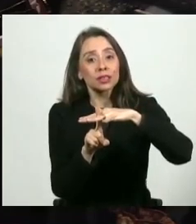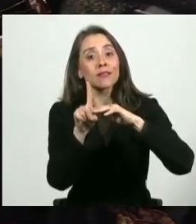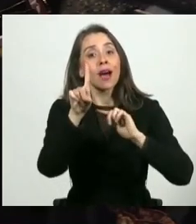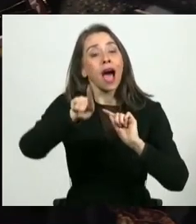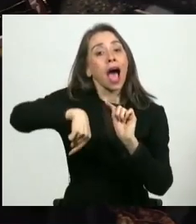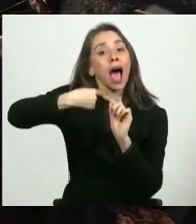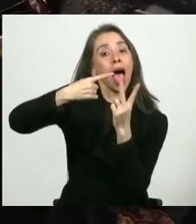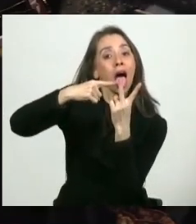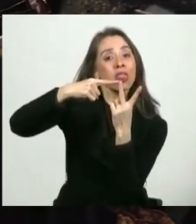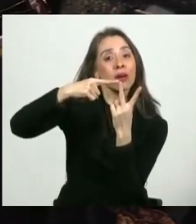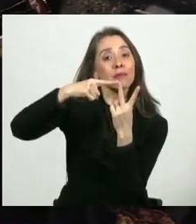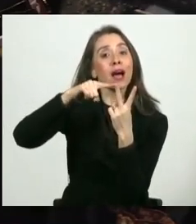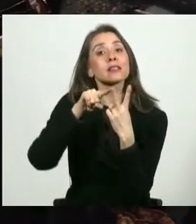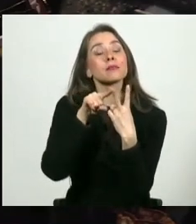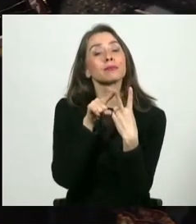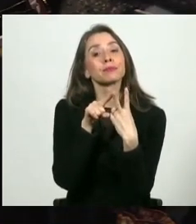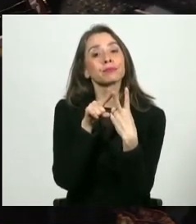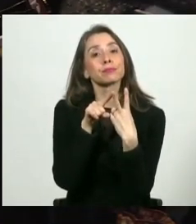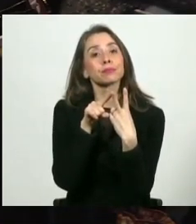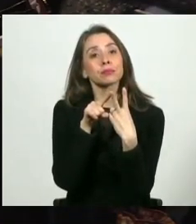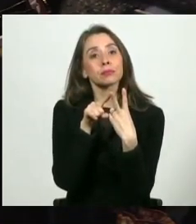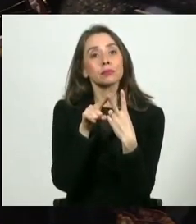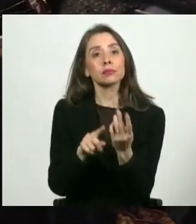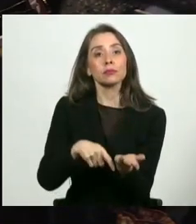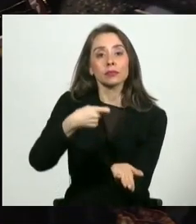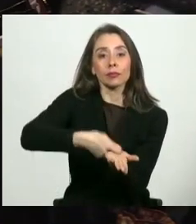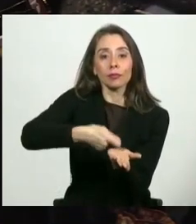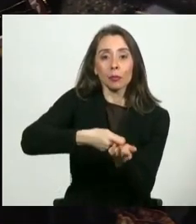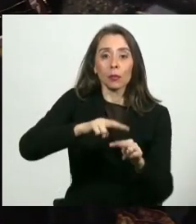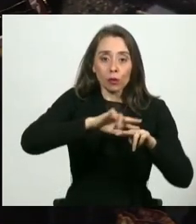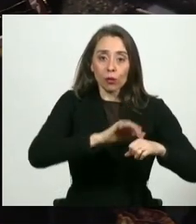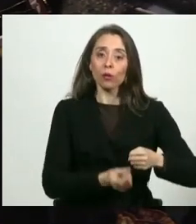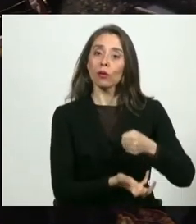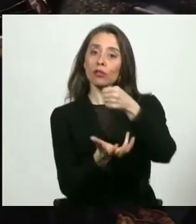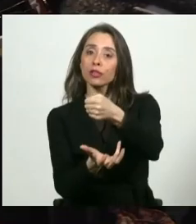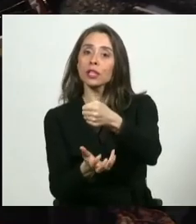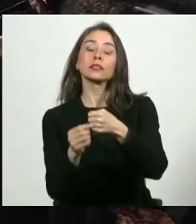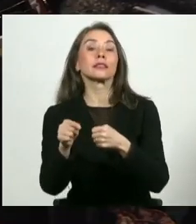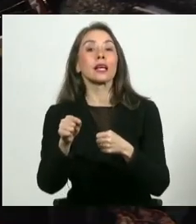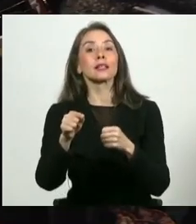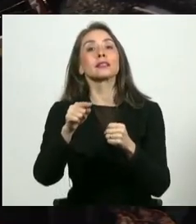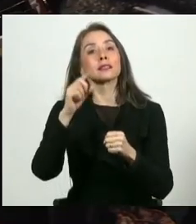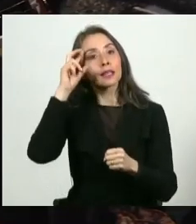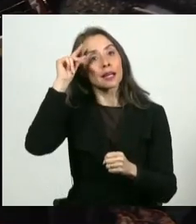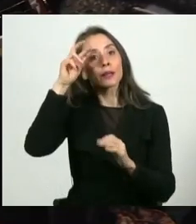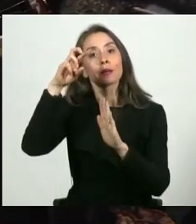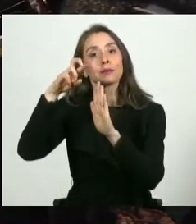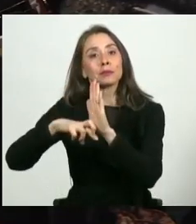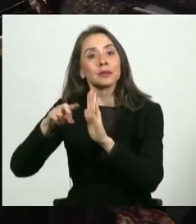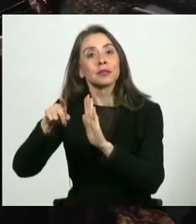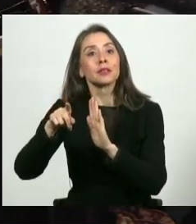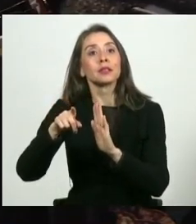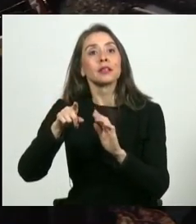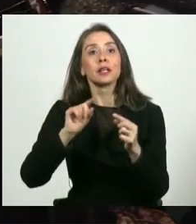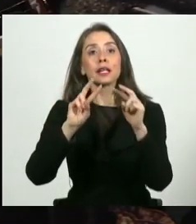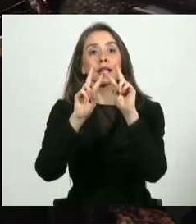además sobre la financiación de este tipo de iniciativas y de estrategias que favorezcan la inclusión en